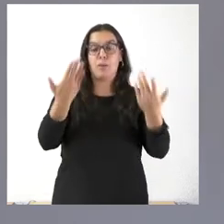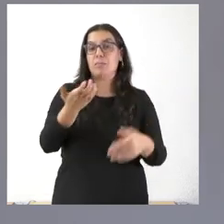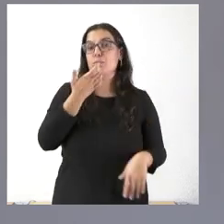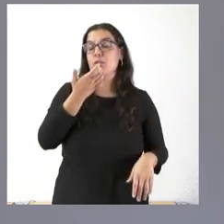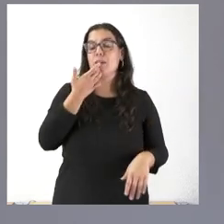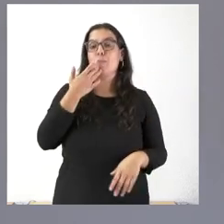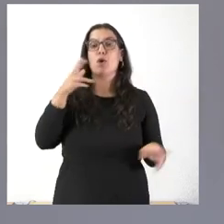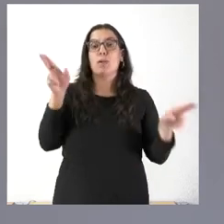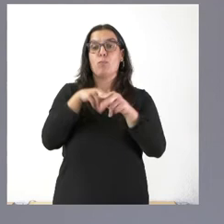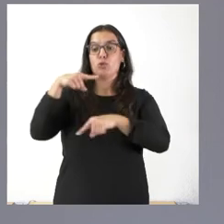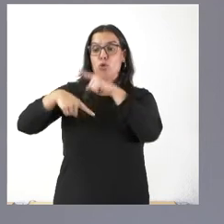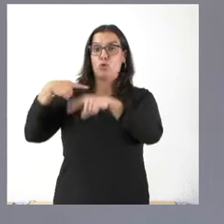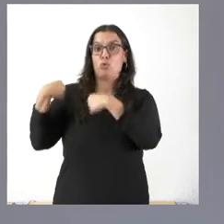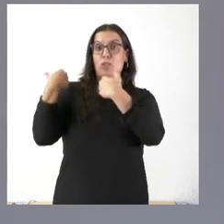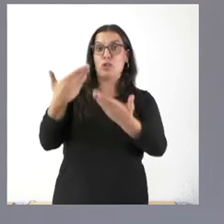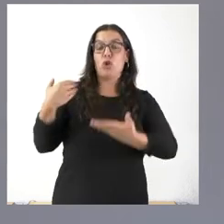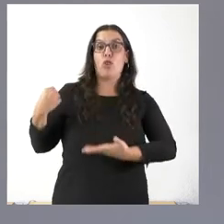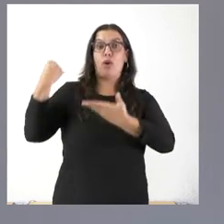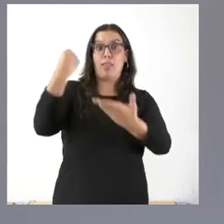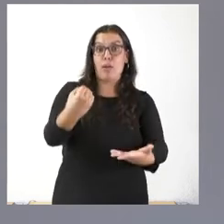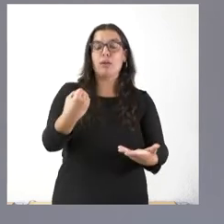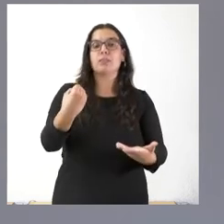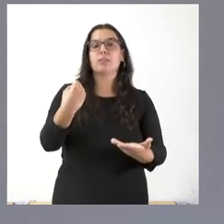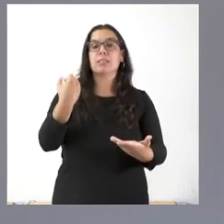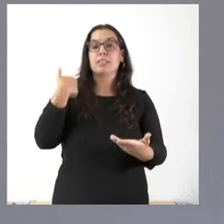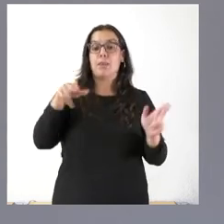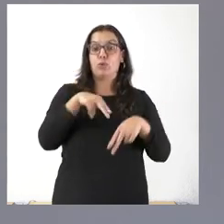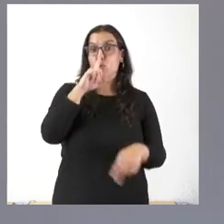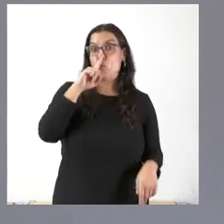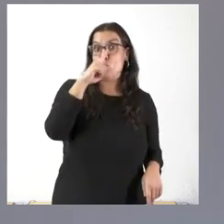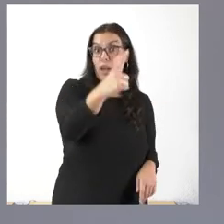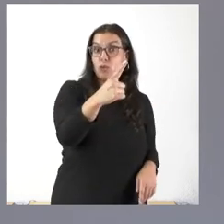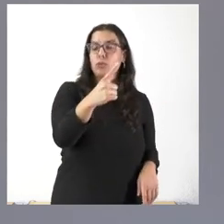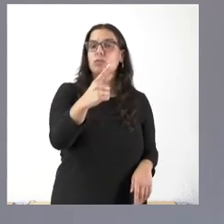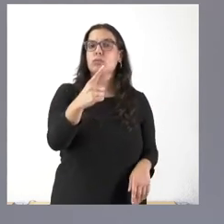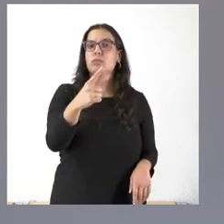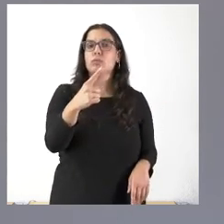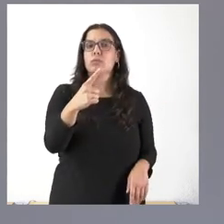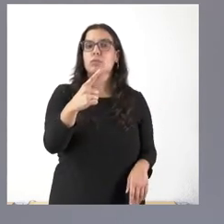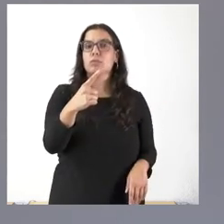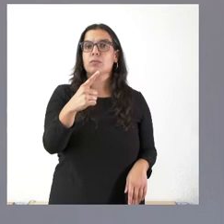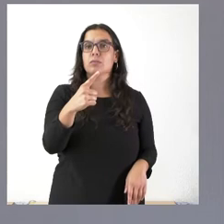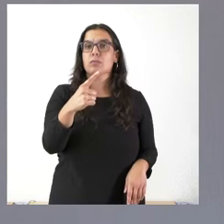del impuesto de sucesiones y donaciones. En el primer año de la eliminación del impuesto de sucesiones y donaciones